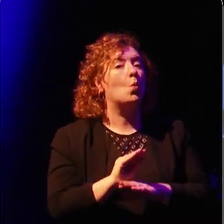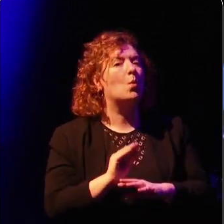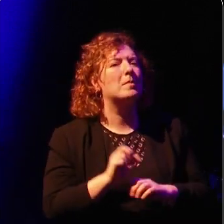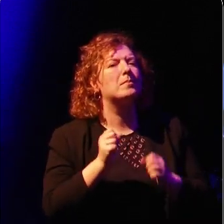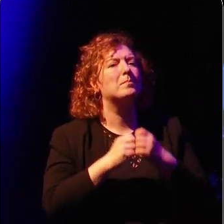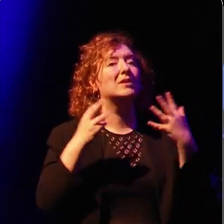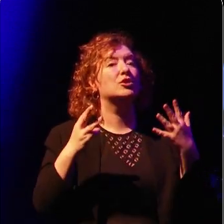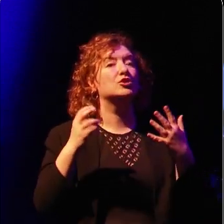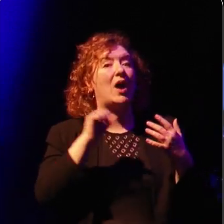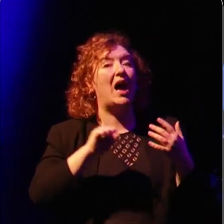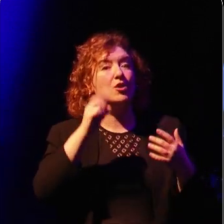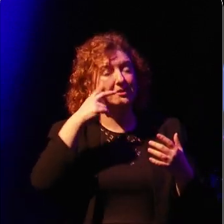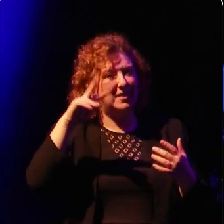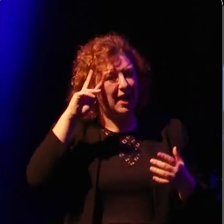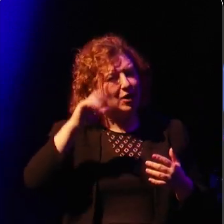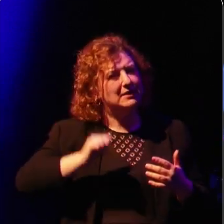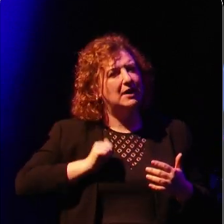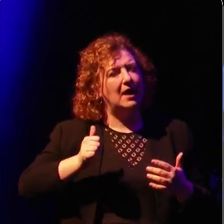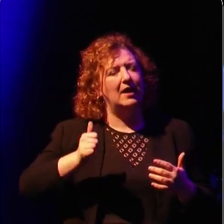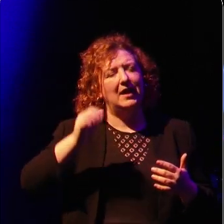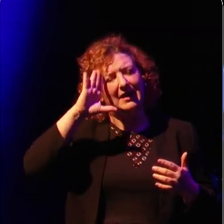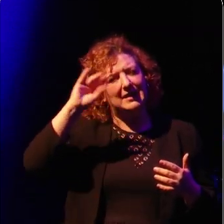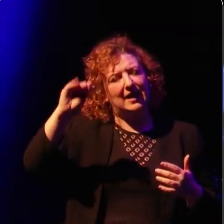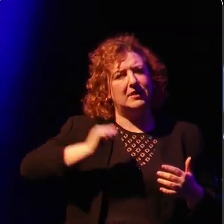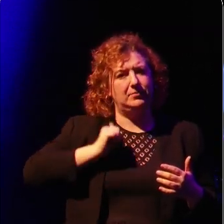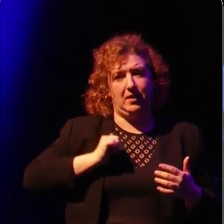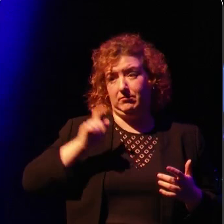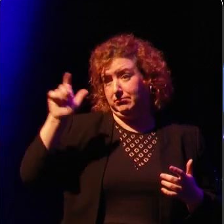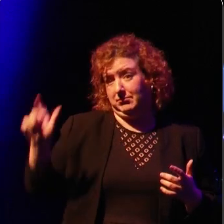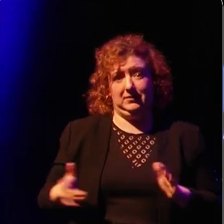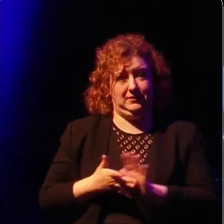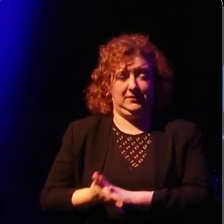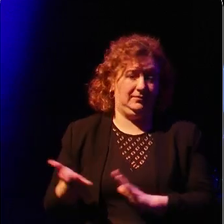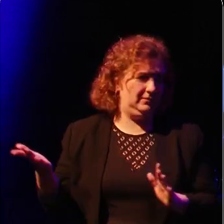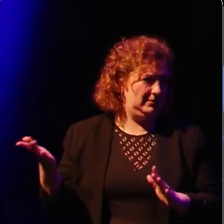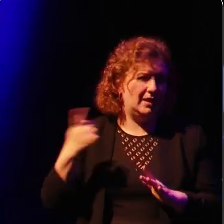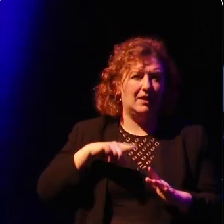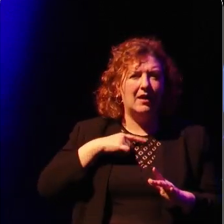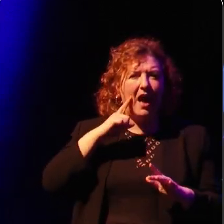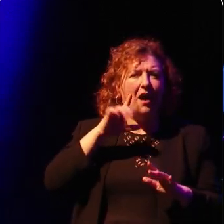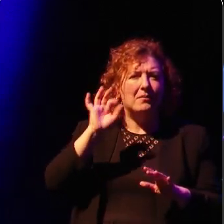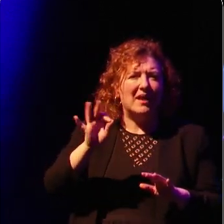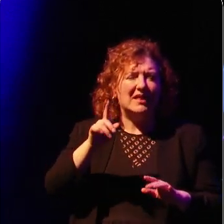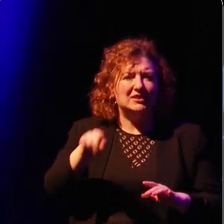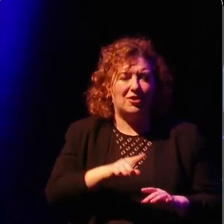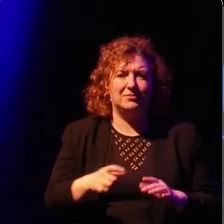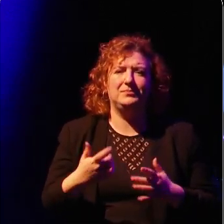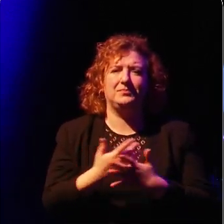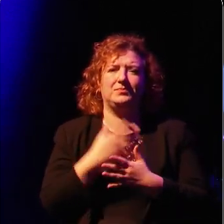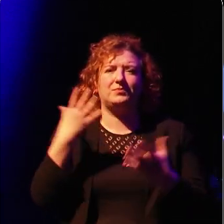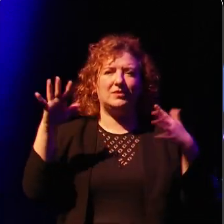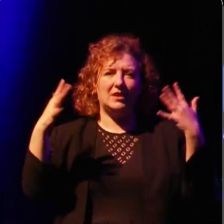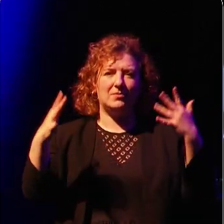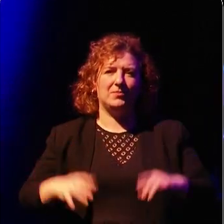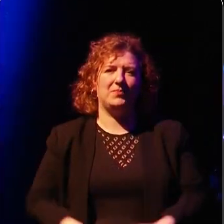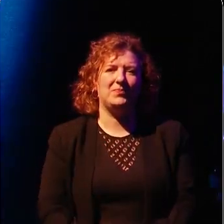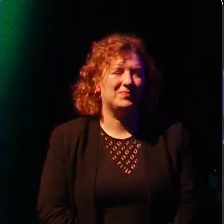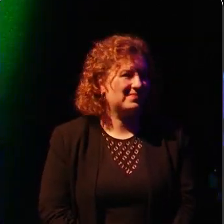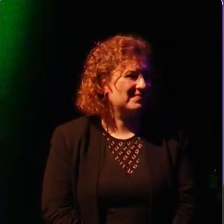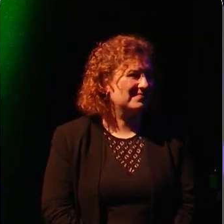años de experiencia con inteligencia artificial. Así que nadie mejor para que nos intente ayudar a discernir si es verdad. Muchísimas gracias. Dale un aplauso.